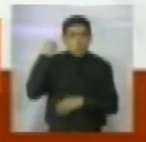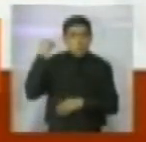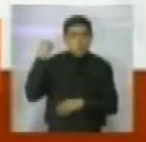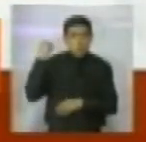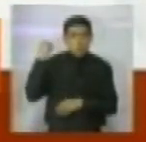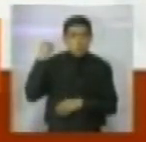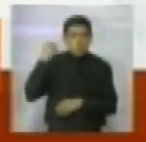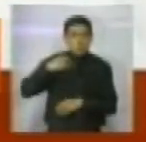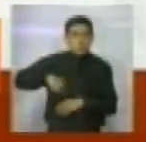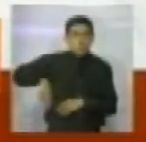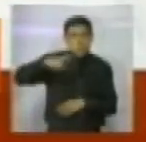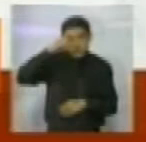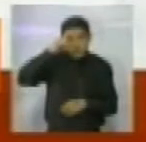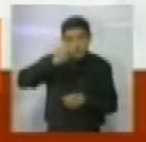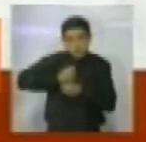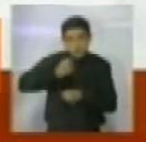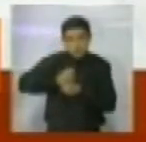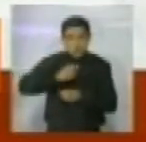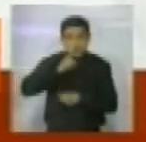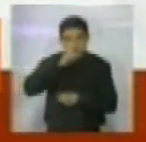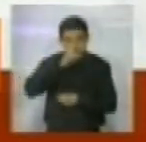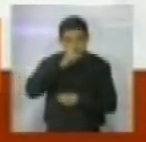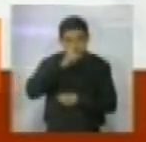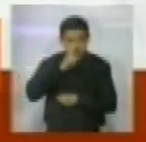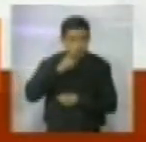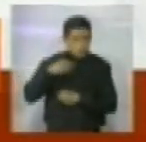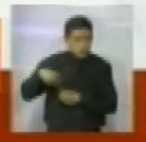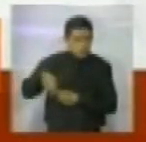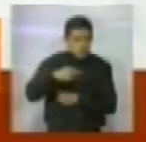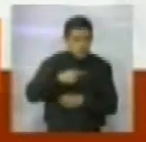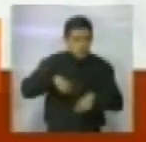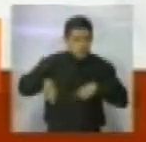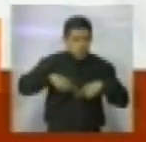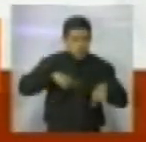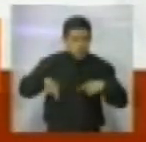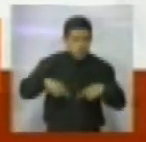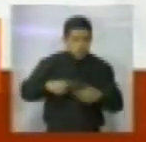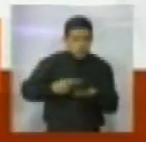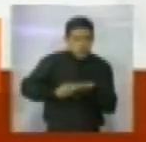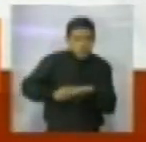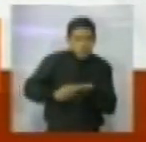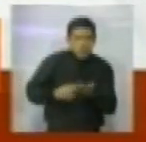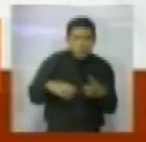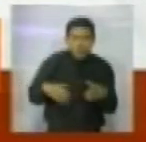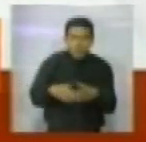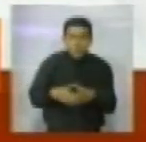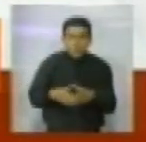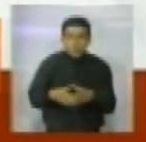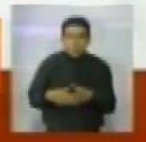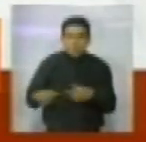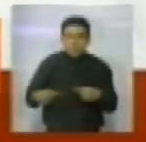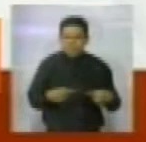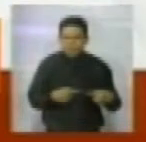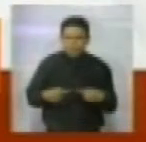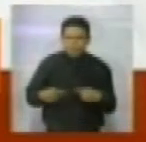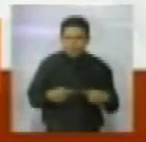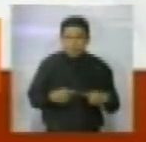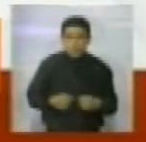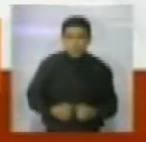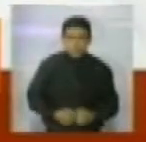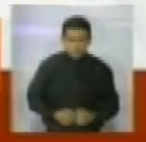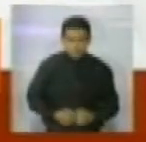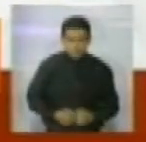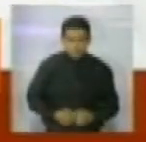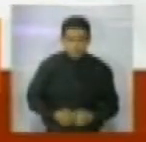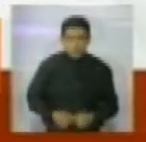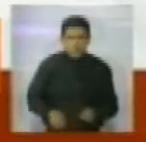los empleadores y de los empleados también, no sesiona debido a ciertas disputas que existen. Pero este no es